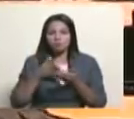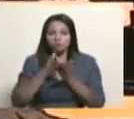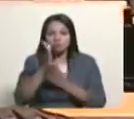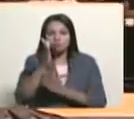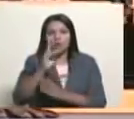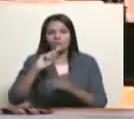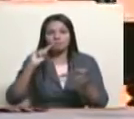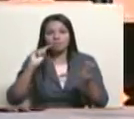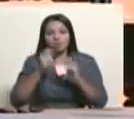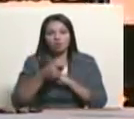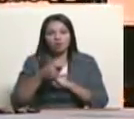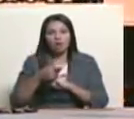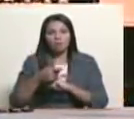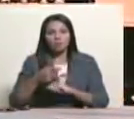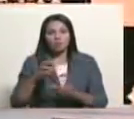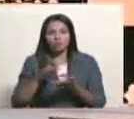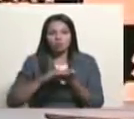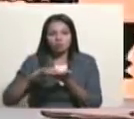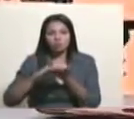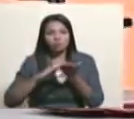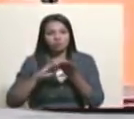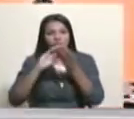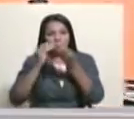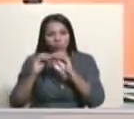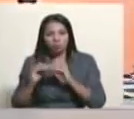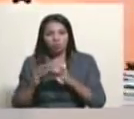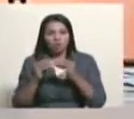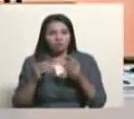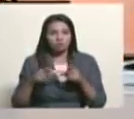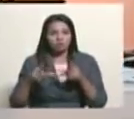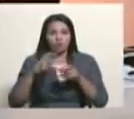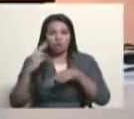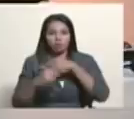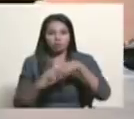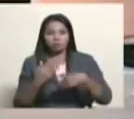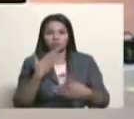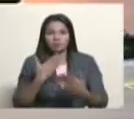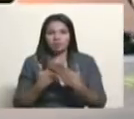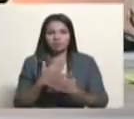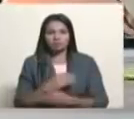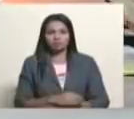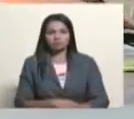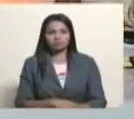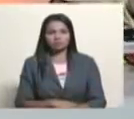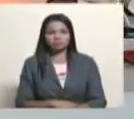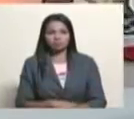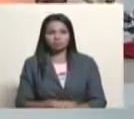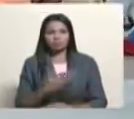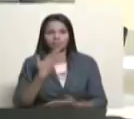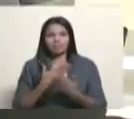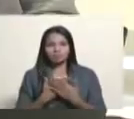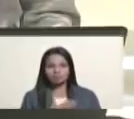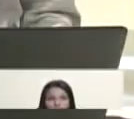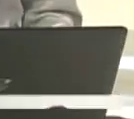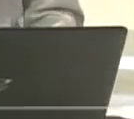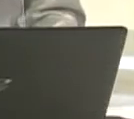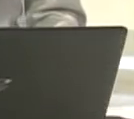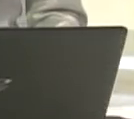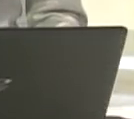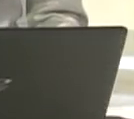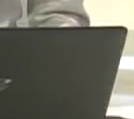los cambios, la rectificación, la renovación y la revolución. Gracias. Gracias.